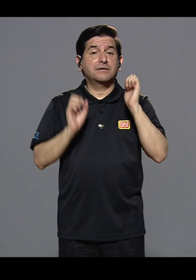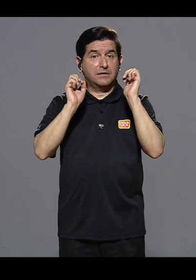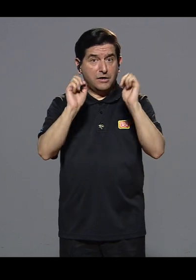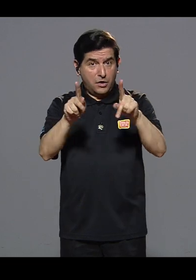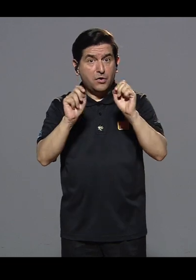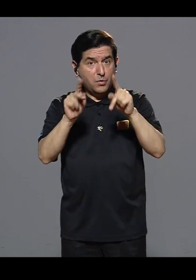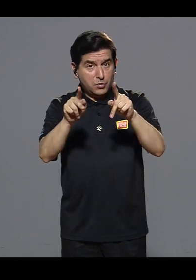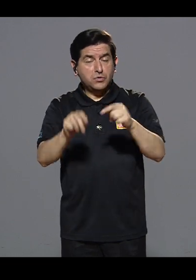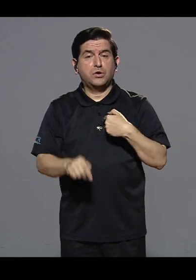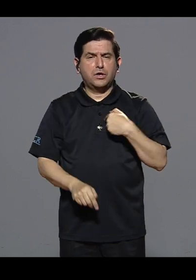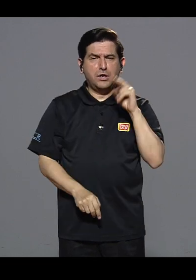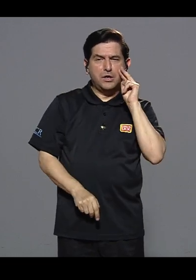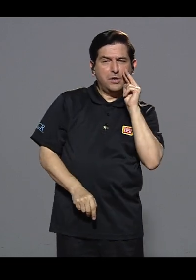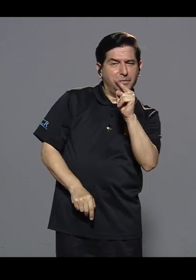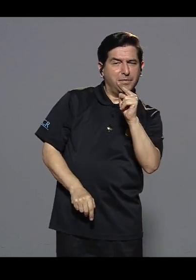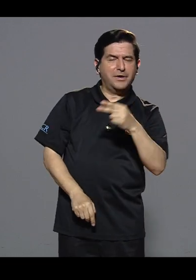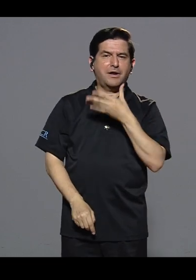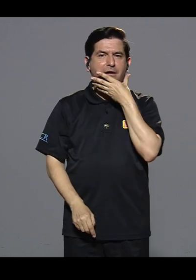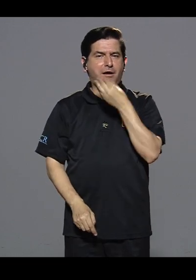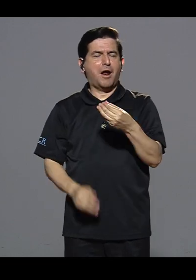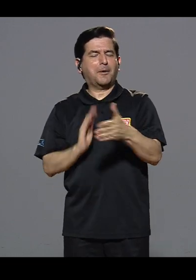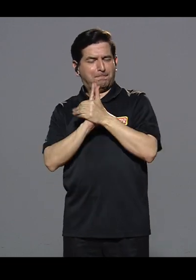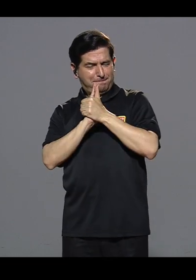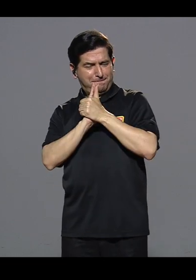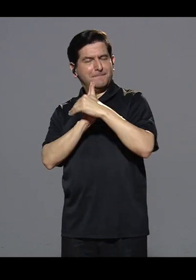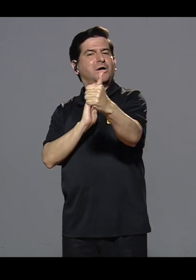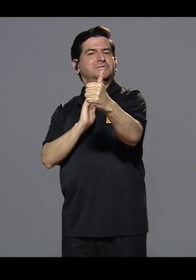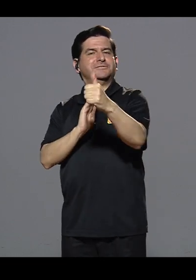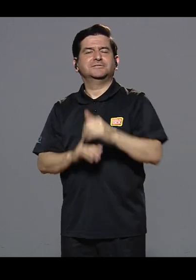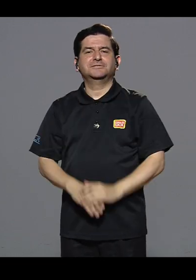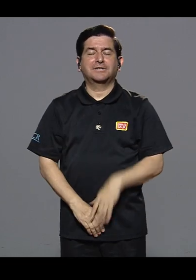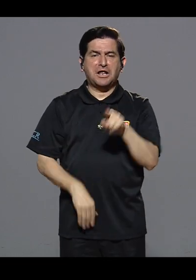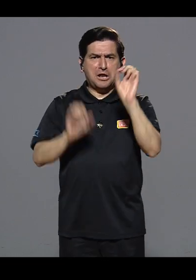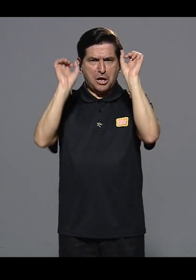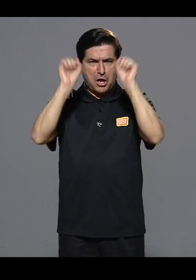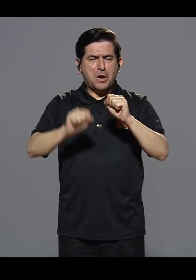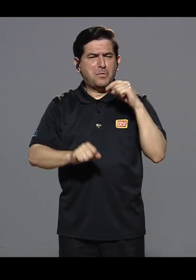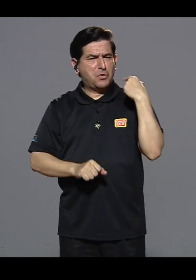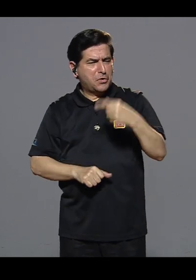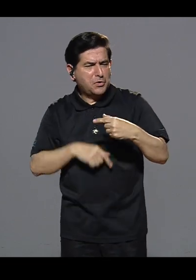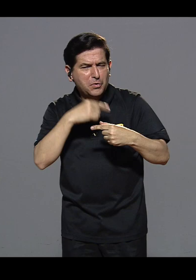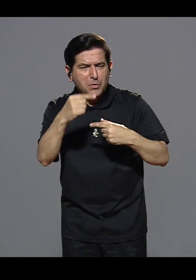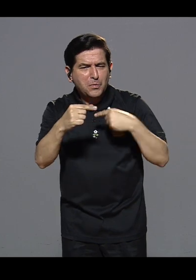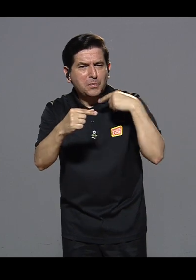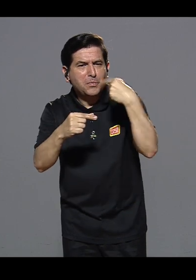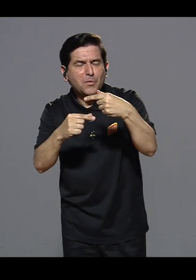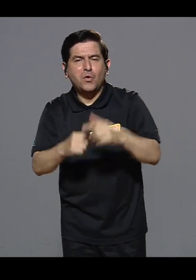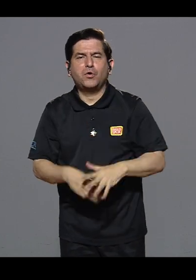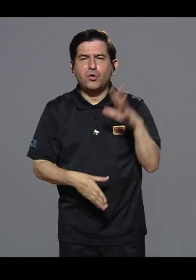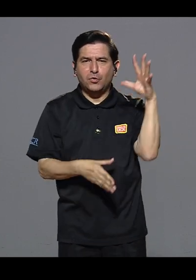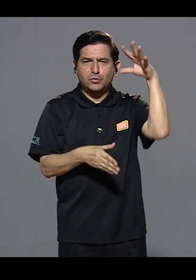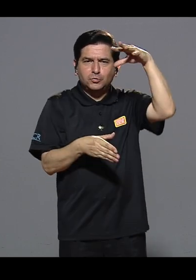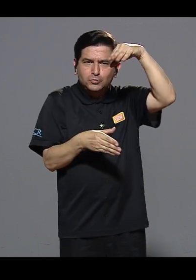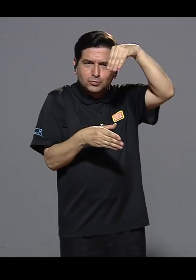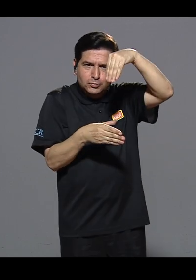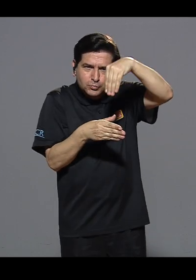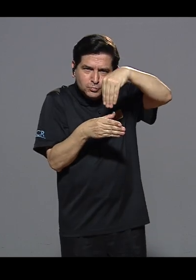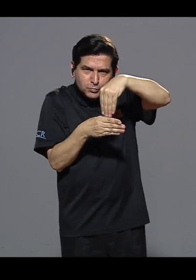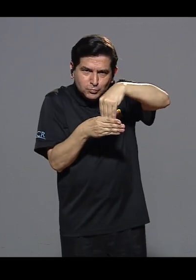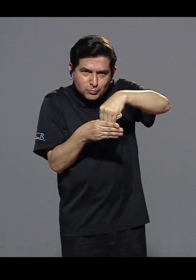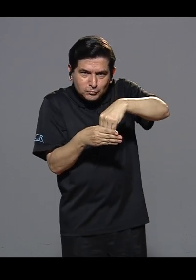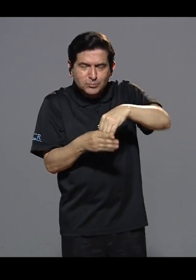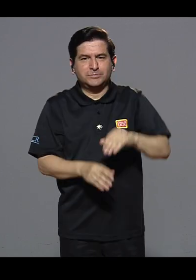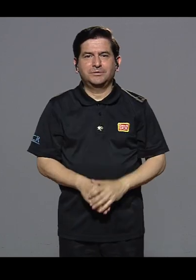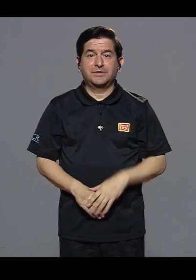Existen esas oportunidades y yo veo en Jeremy un gran potencial para que él poco a poco vaya